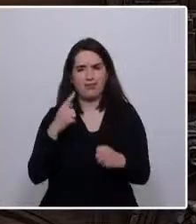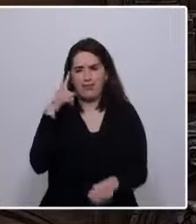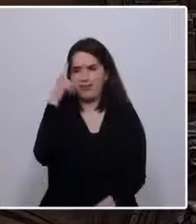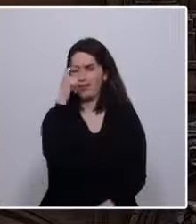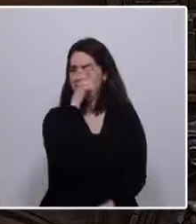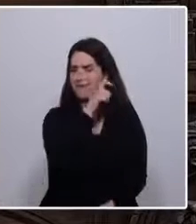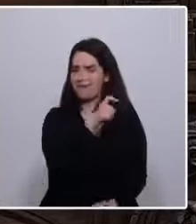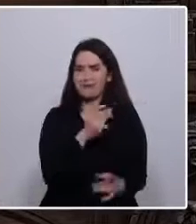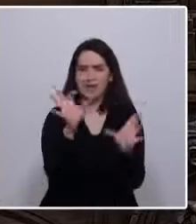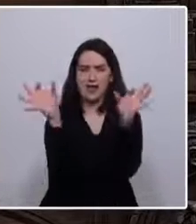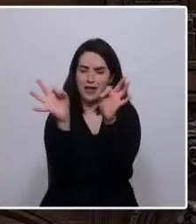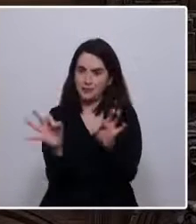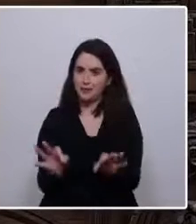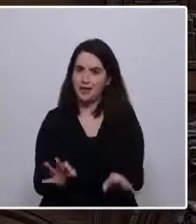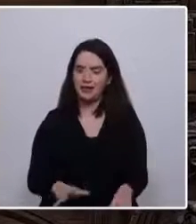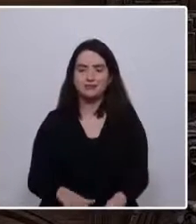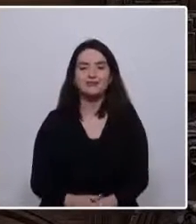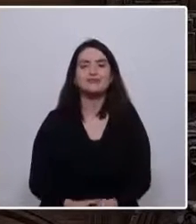describir